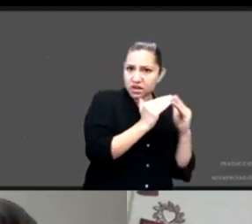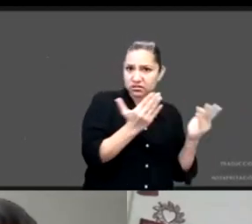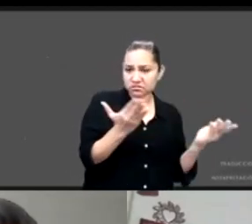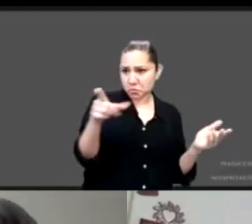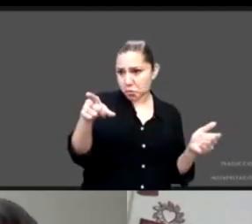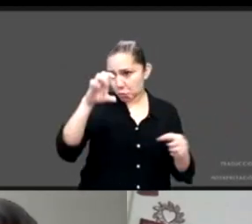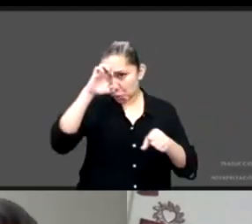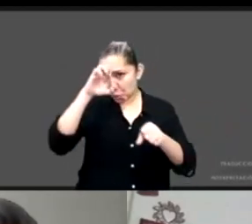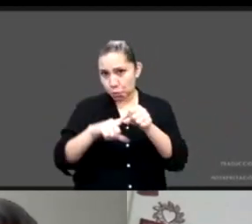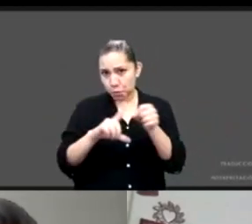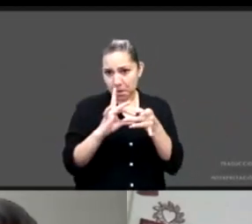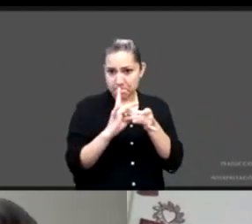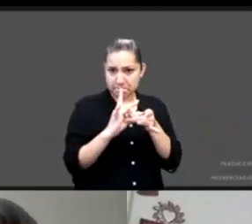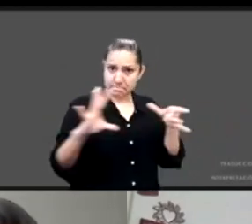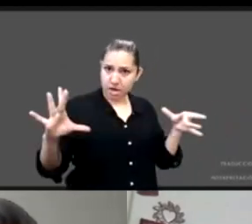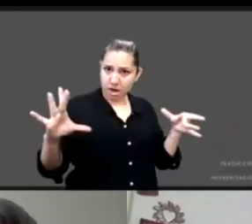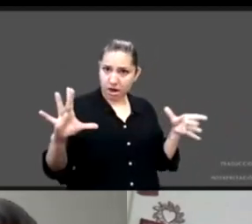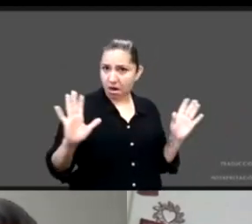efectivamente.